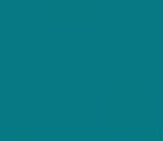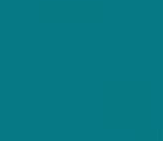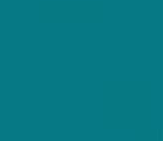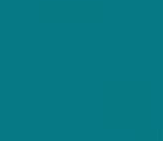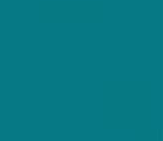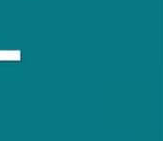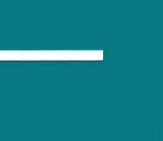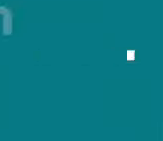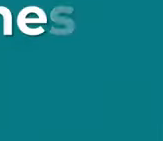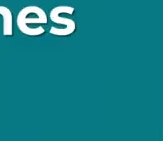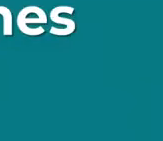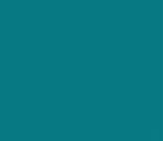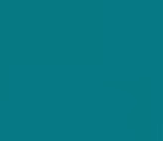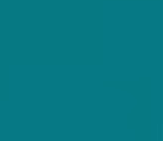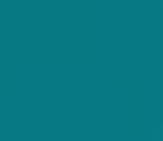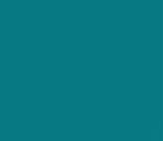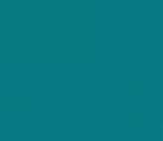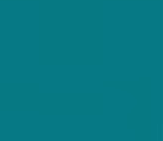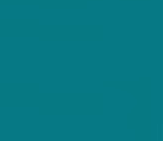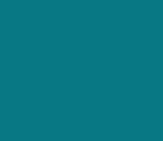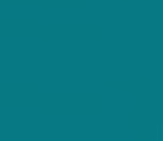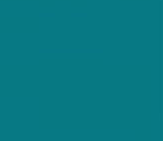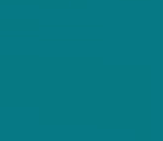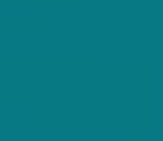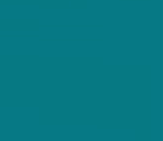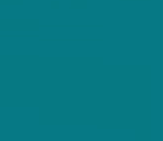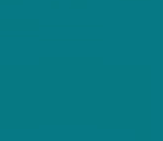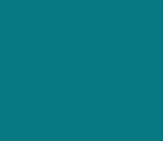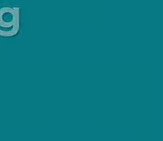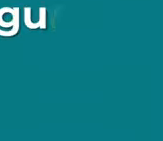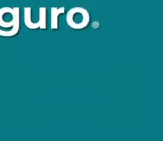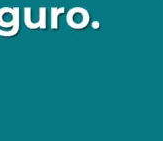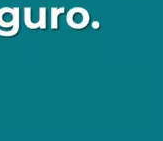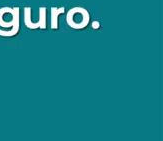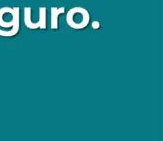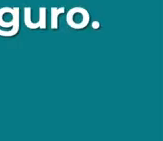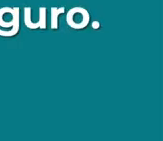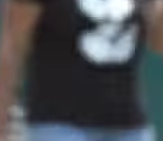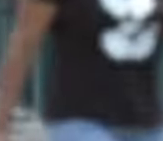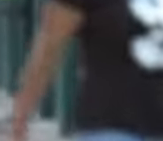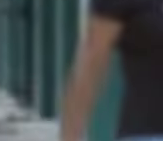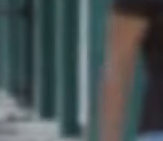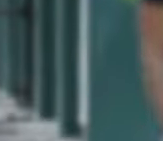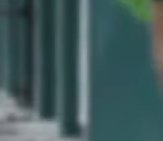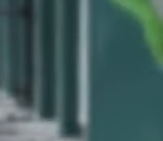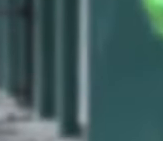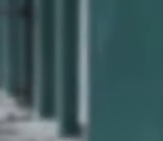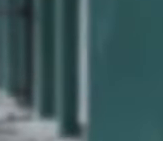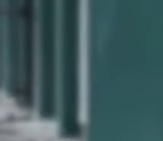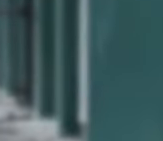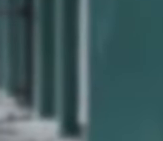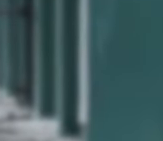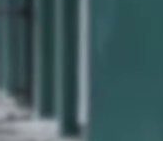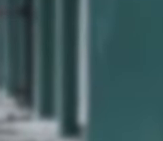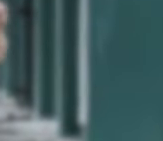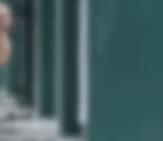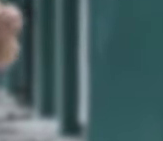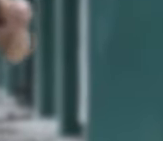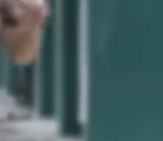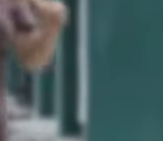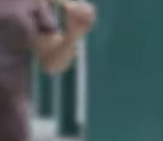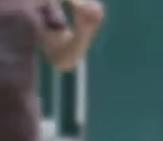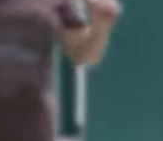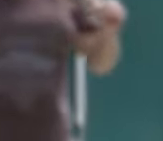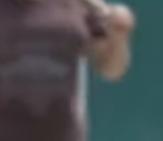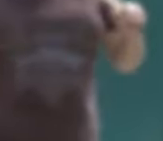Recordemos juntos las 9 intervenciones para que tengamos un regreso a clases seguro. 1. Comités